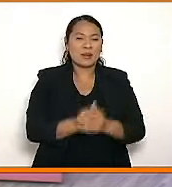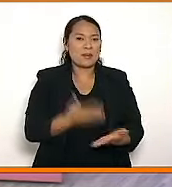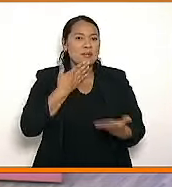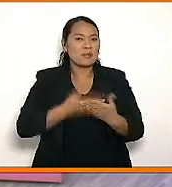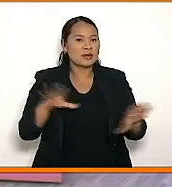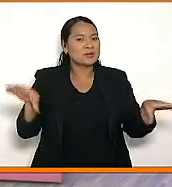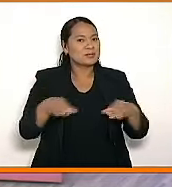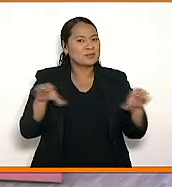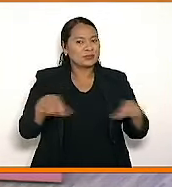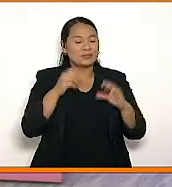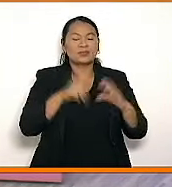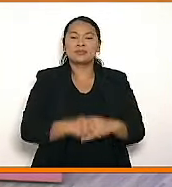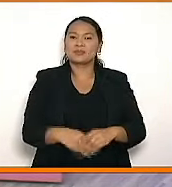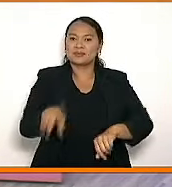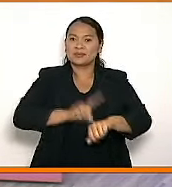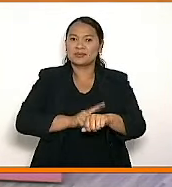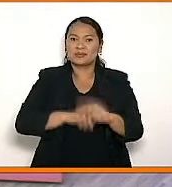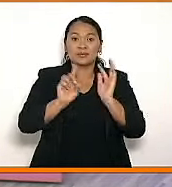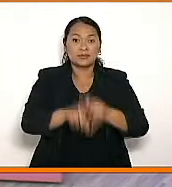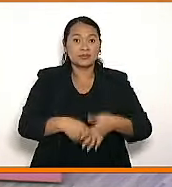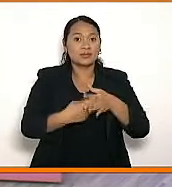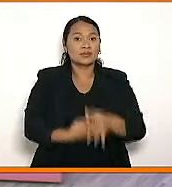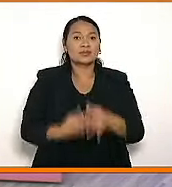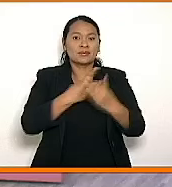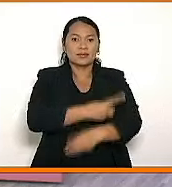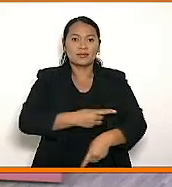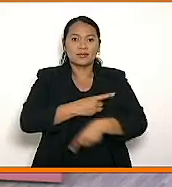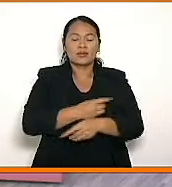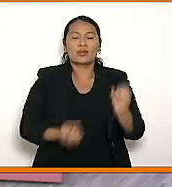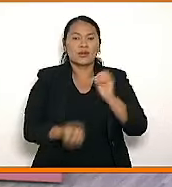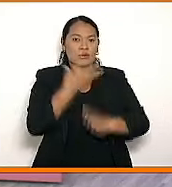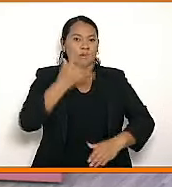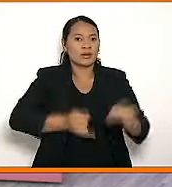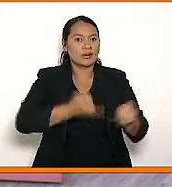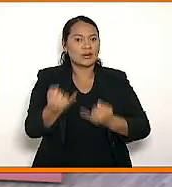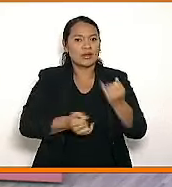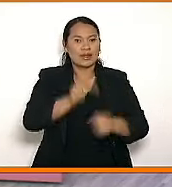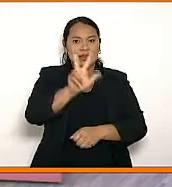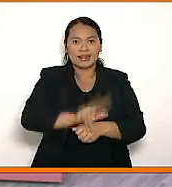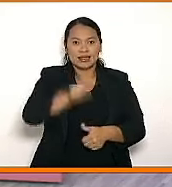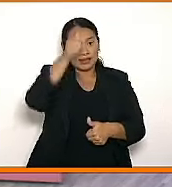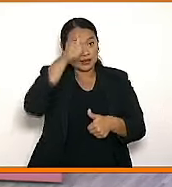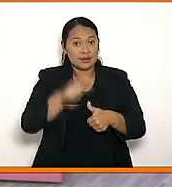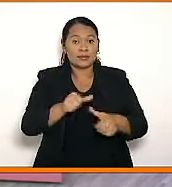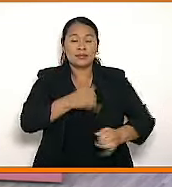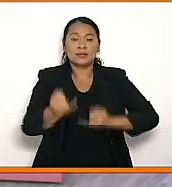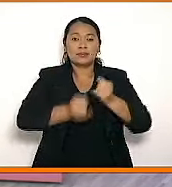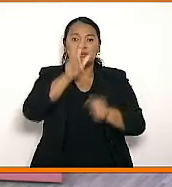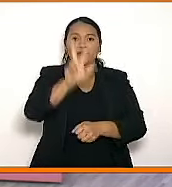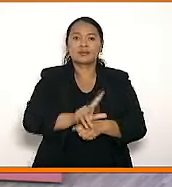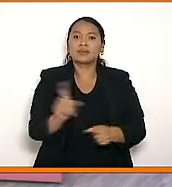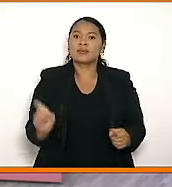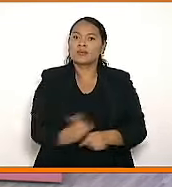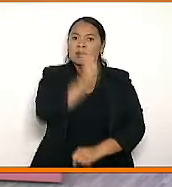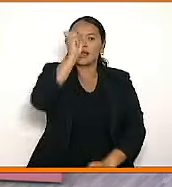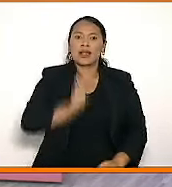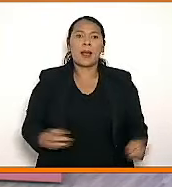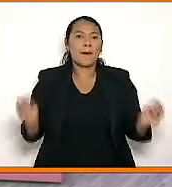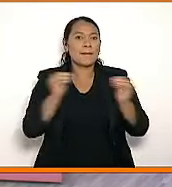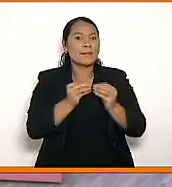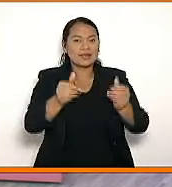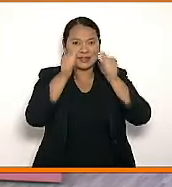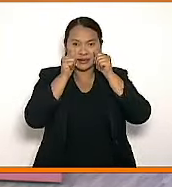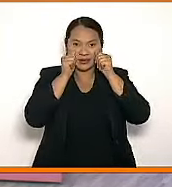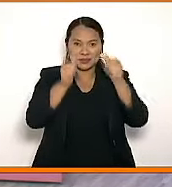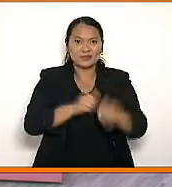obras. Ahora sí es momento de comenzar la diversión con nuestro nuevo juego, Juga 3. Recordá que con Juga 3 ganas muchísimo más.